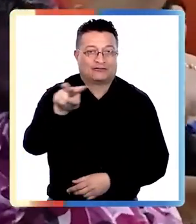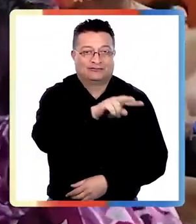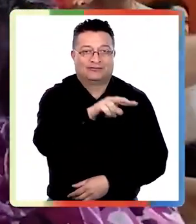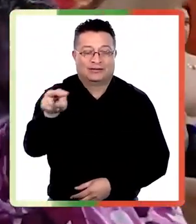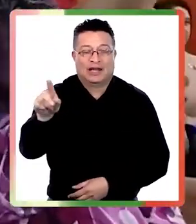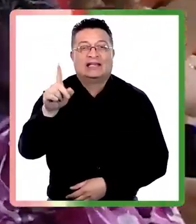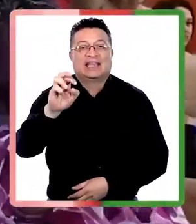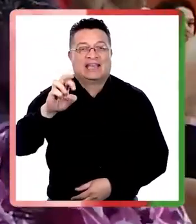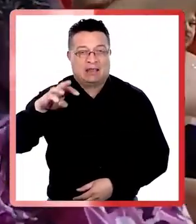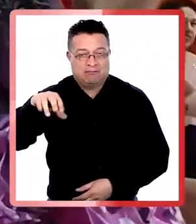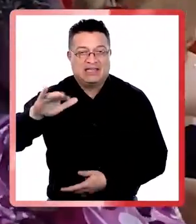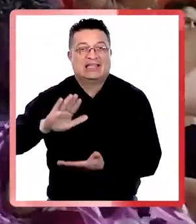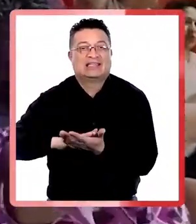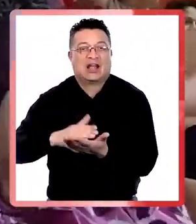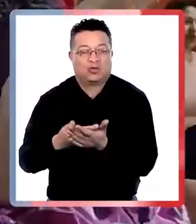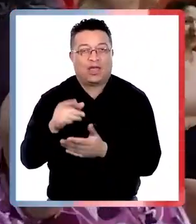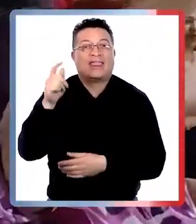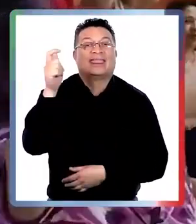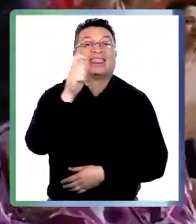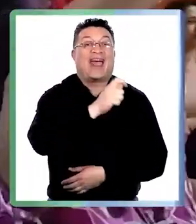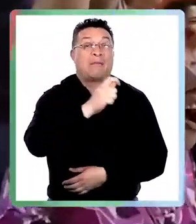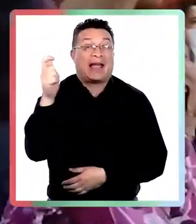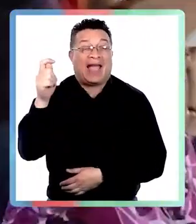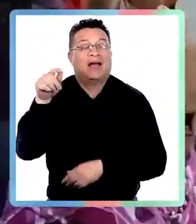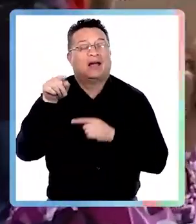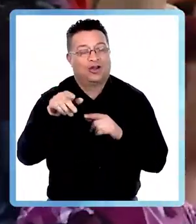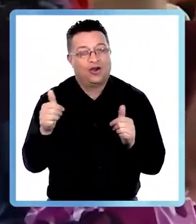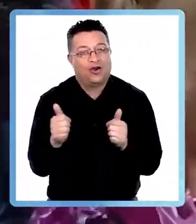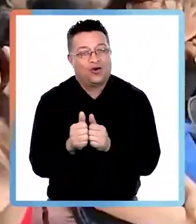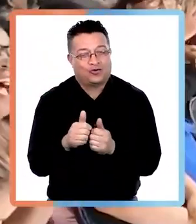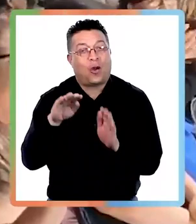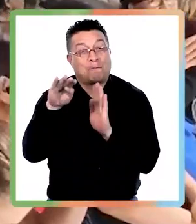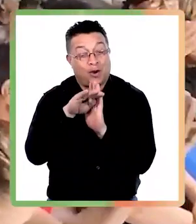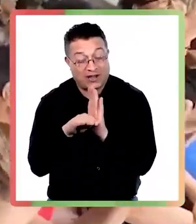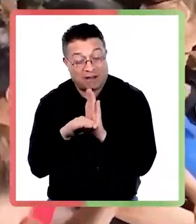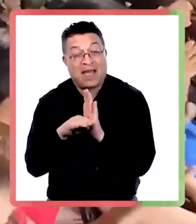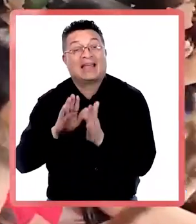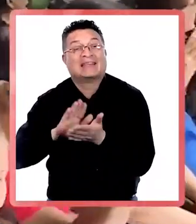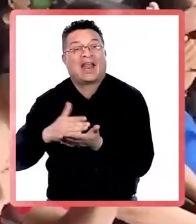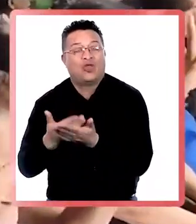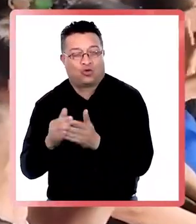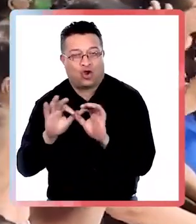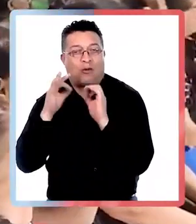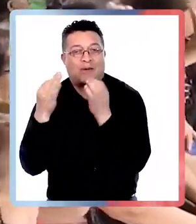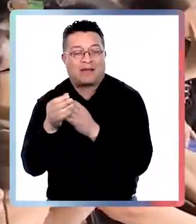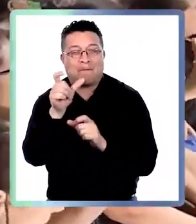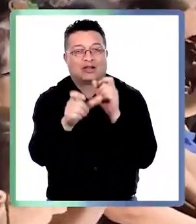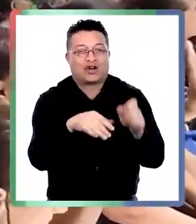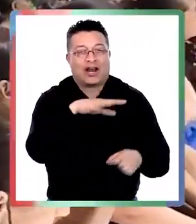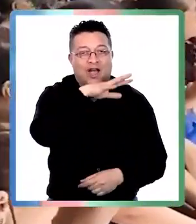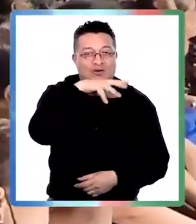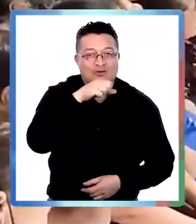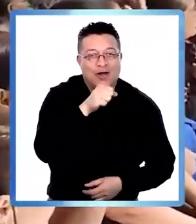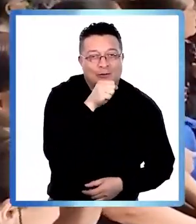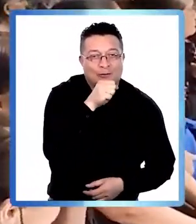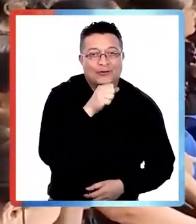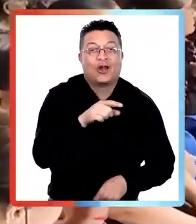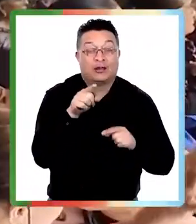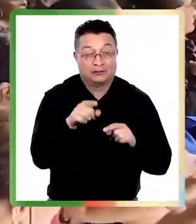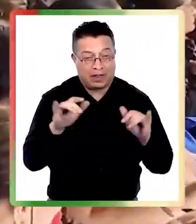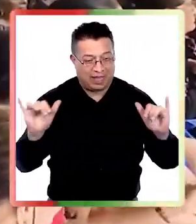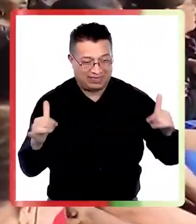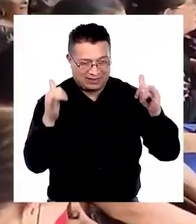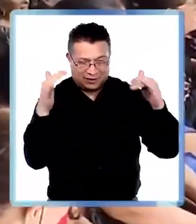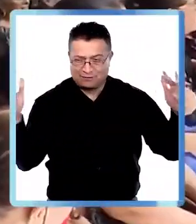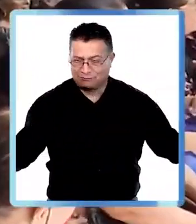Hospicio realizó la Seremi de Salud de Tarapacá junto al programa Salud Integral de las Personas Mayores. El propósito de